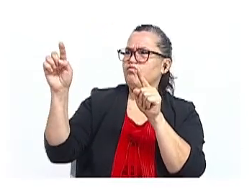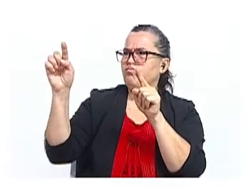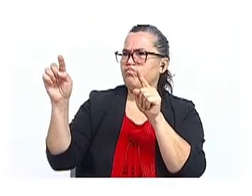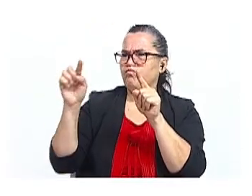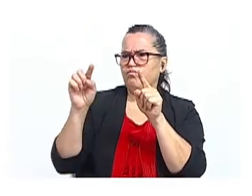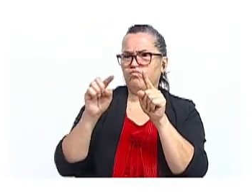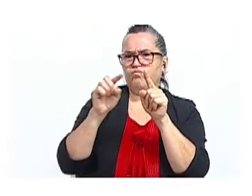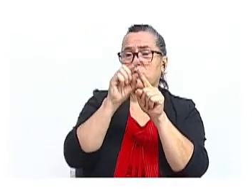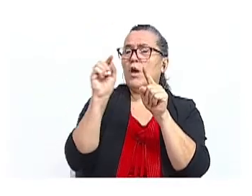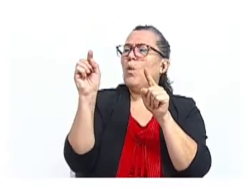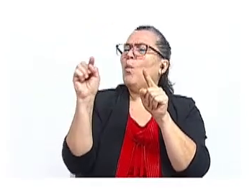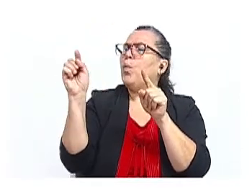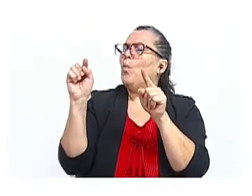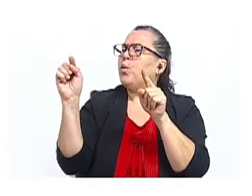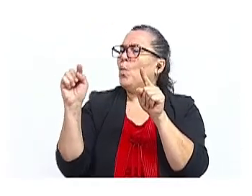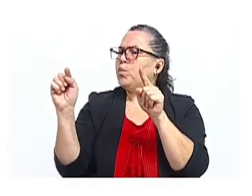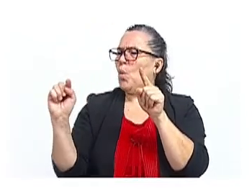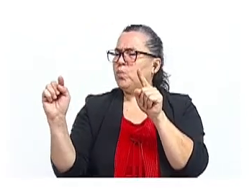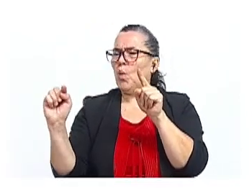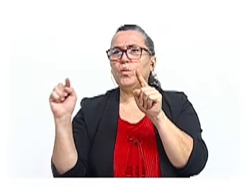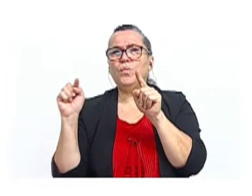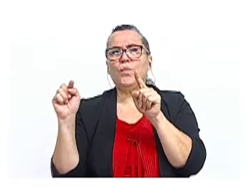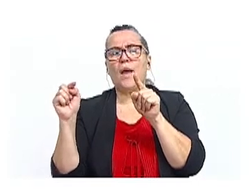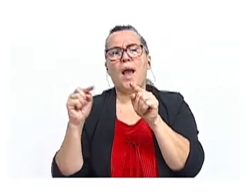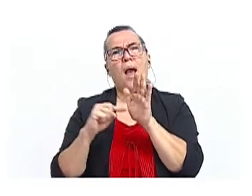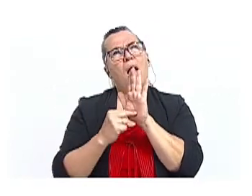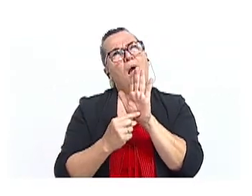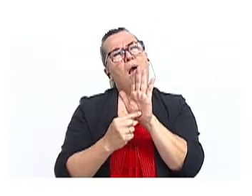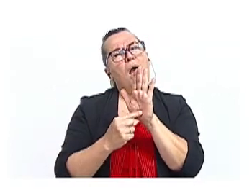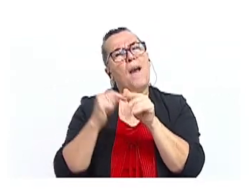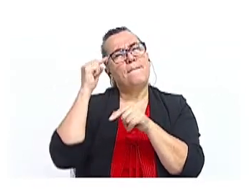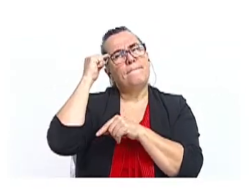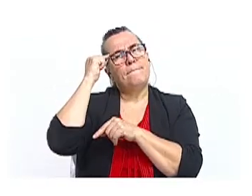pequeños que indican el pensamiento.